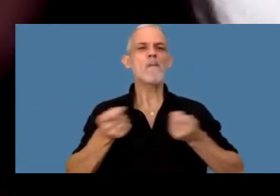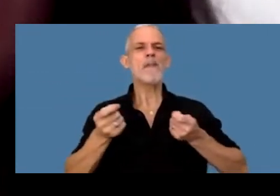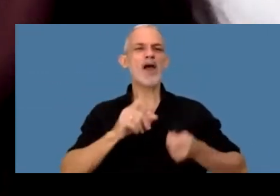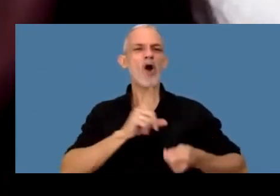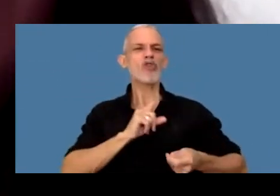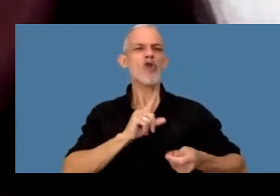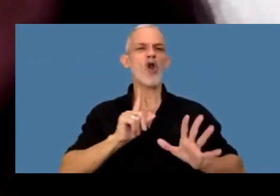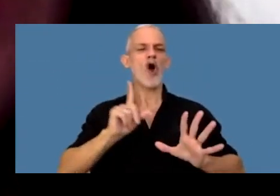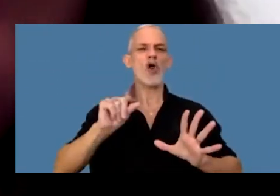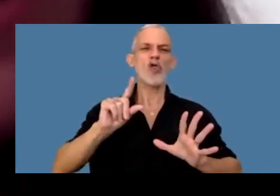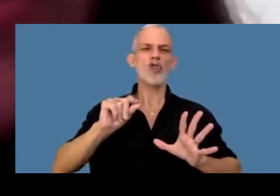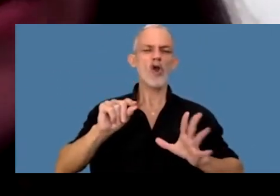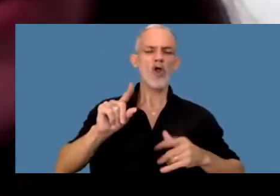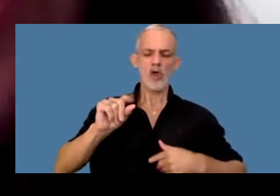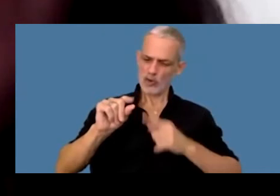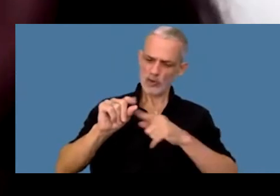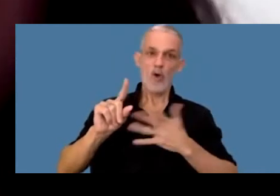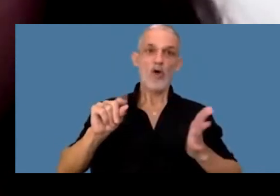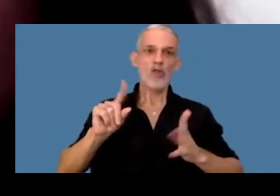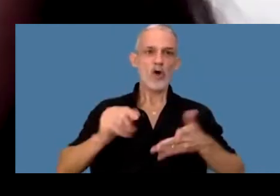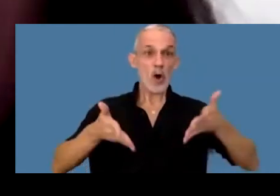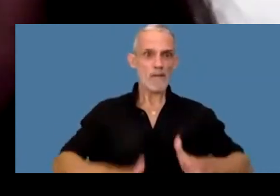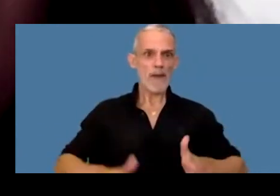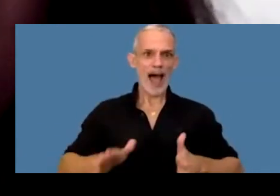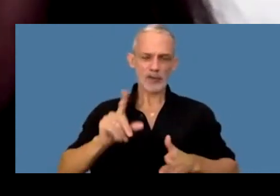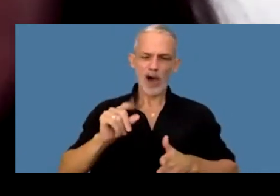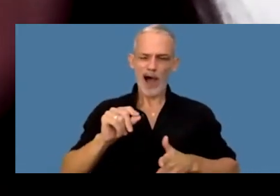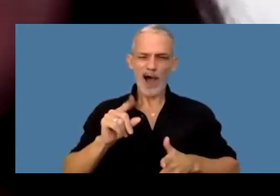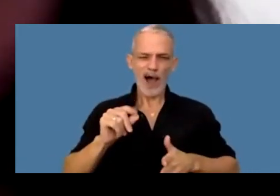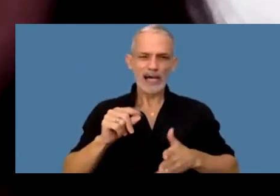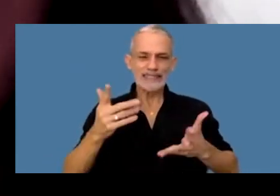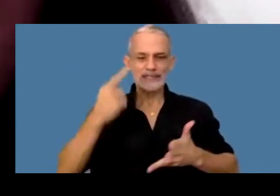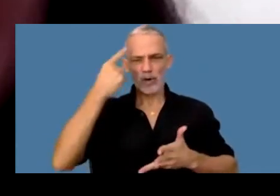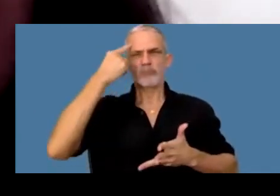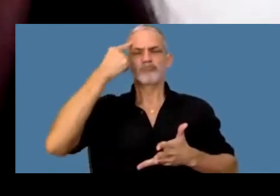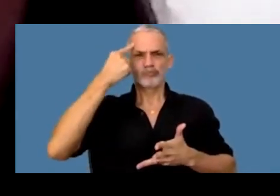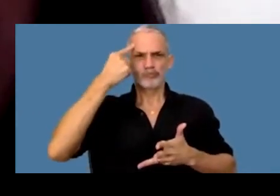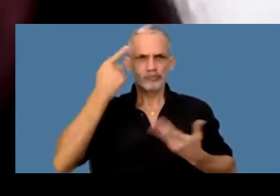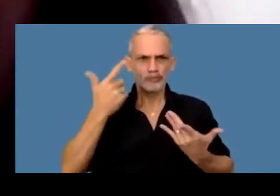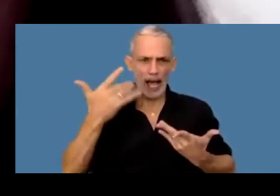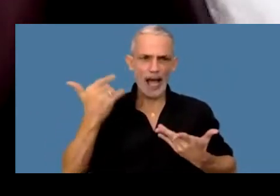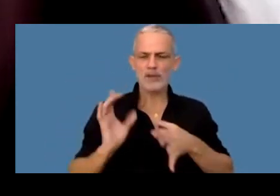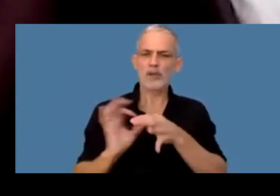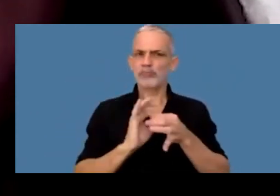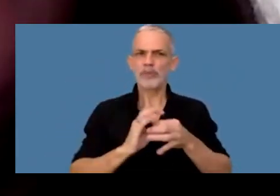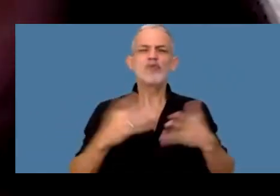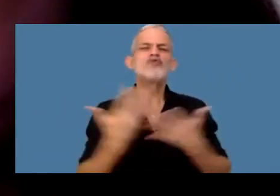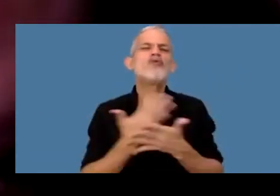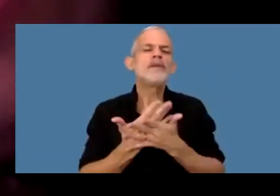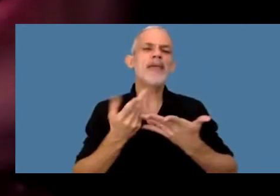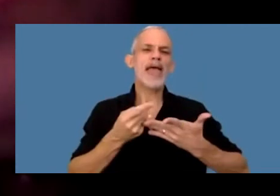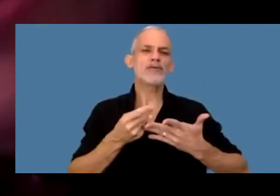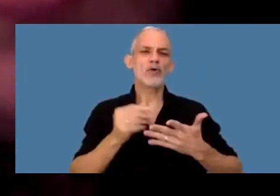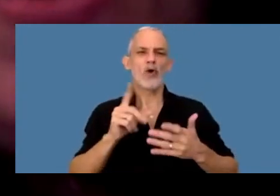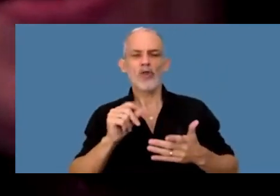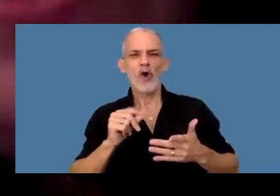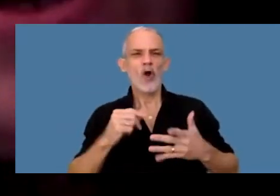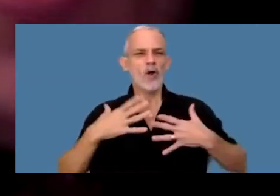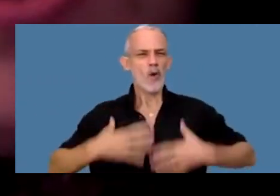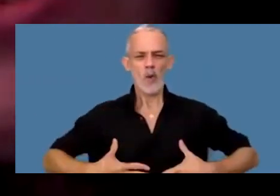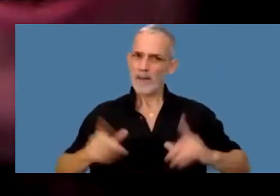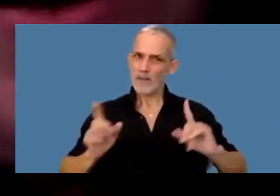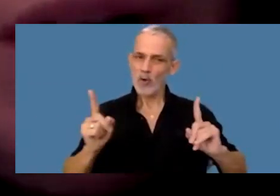en beneficio de la mujer, si se da, va a, digamos, resultar en lo que yo estoy queriendo